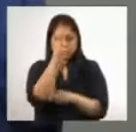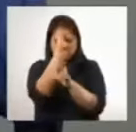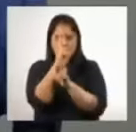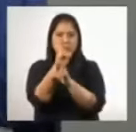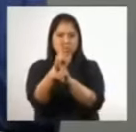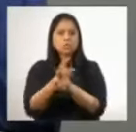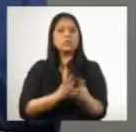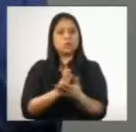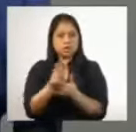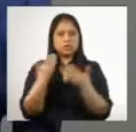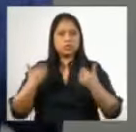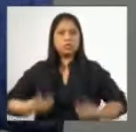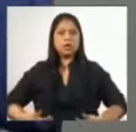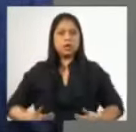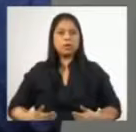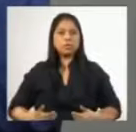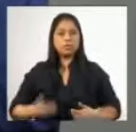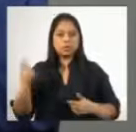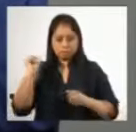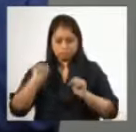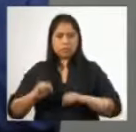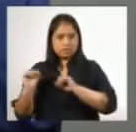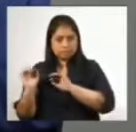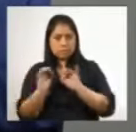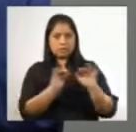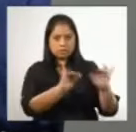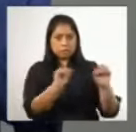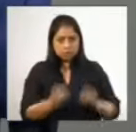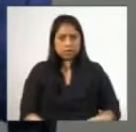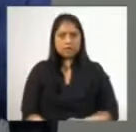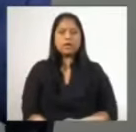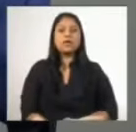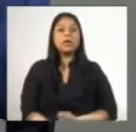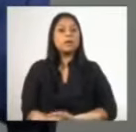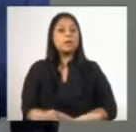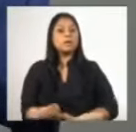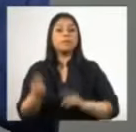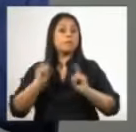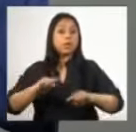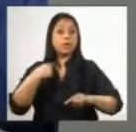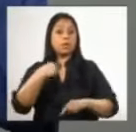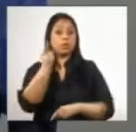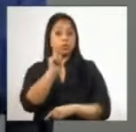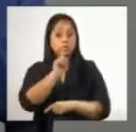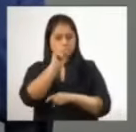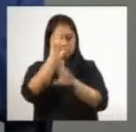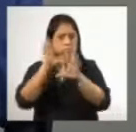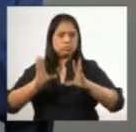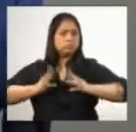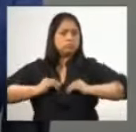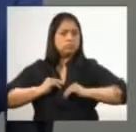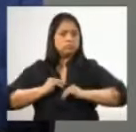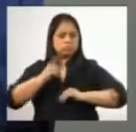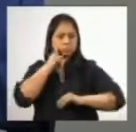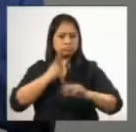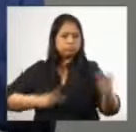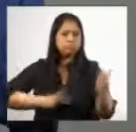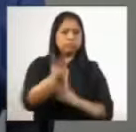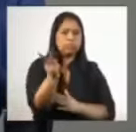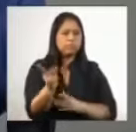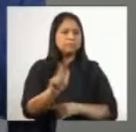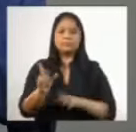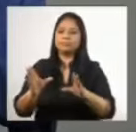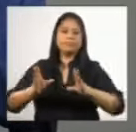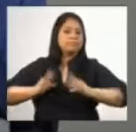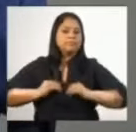del derecho humano de emigrar, pero no seremos tolerantes de que se haga de forma violenta